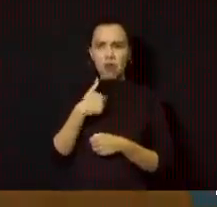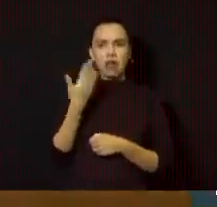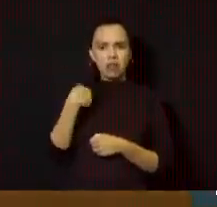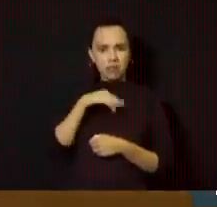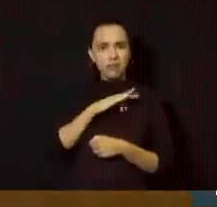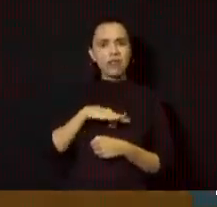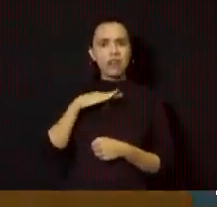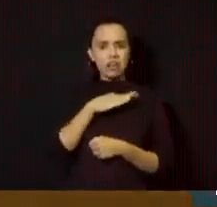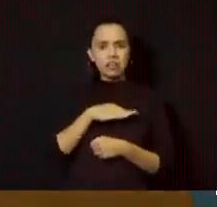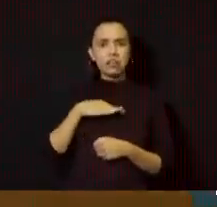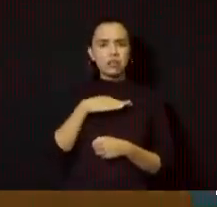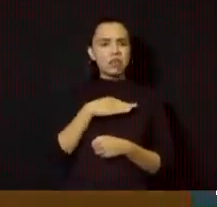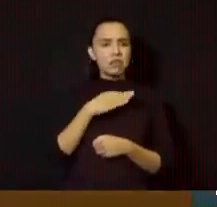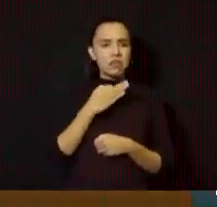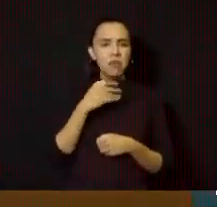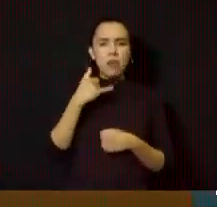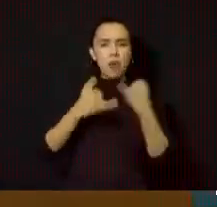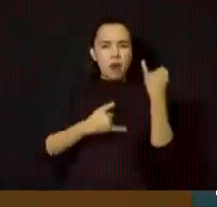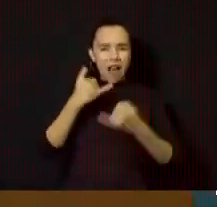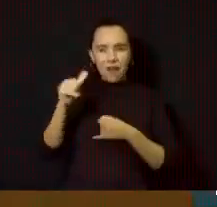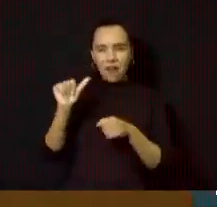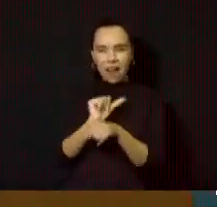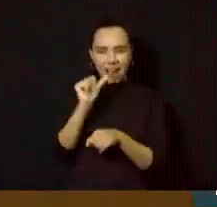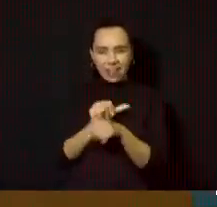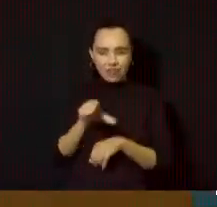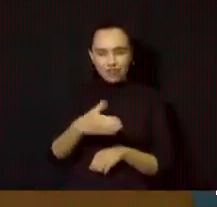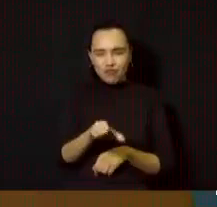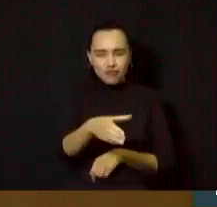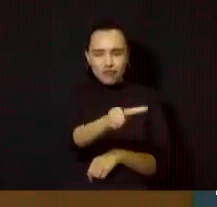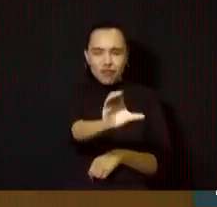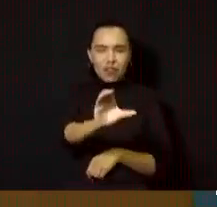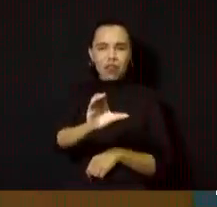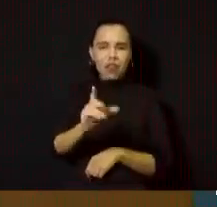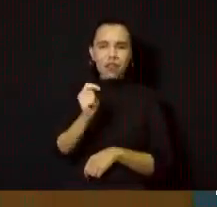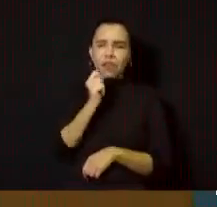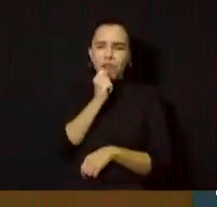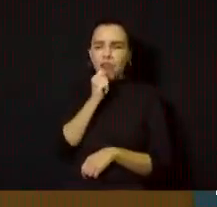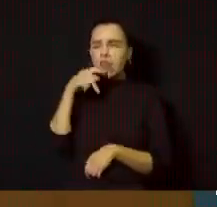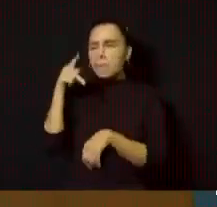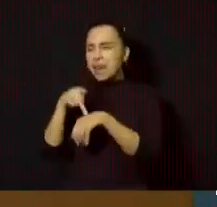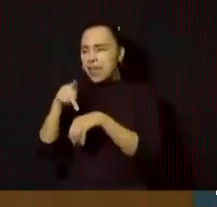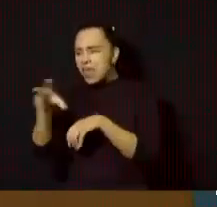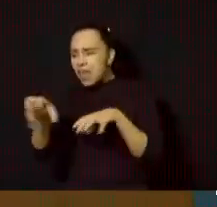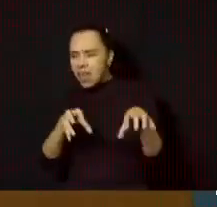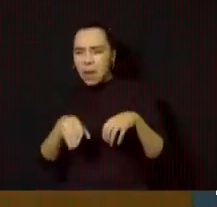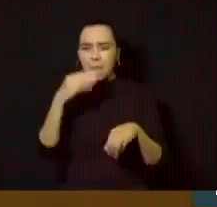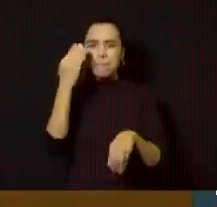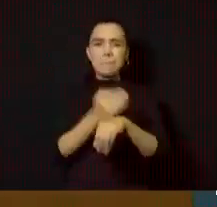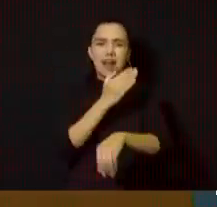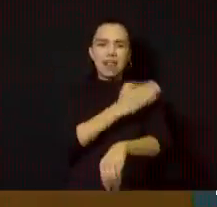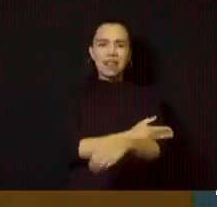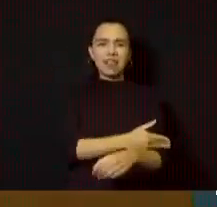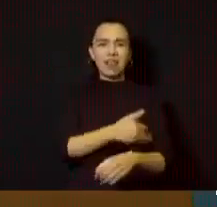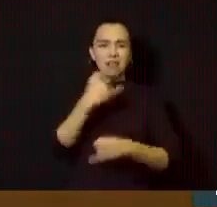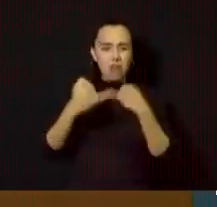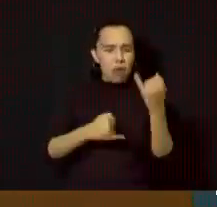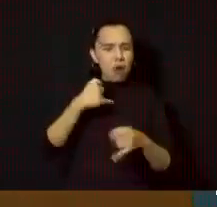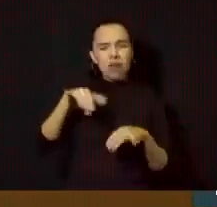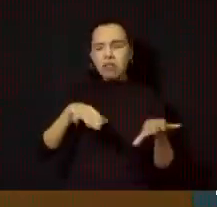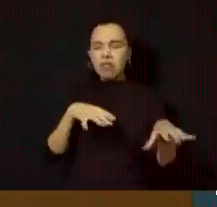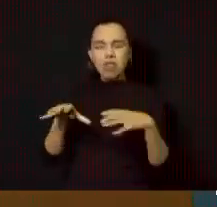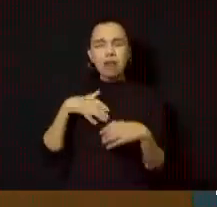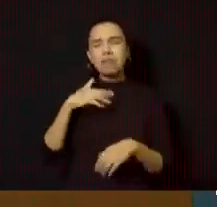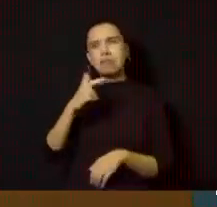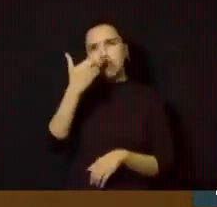había carritos, pues yo agarraba piedra, o sea, jugábamos con piedras, con madera. O sea,